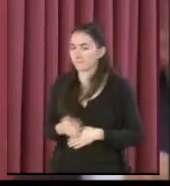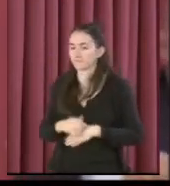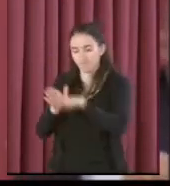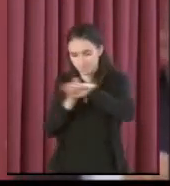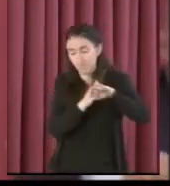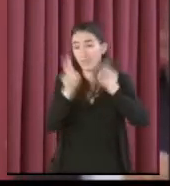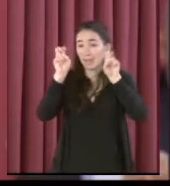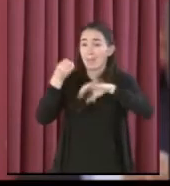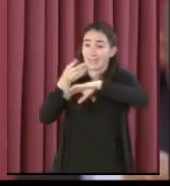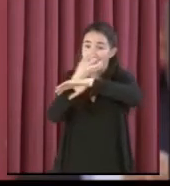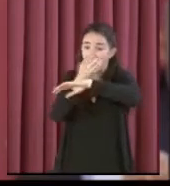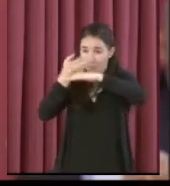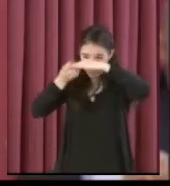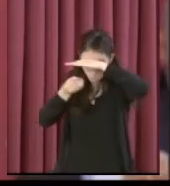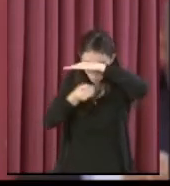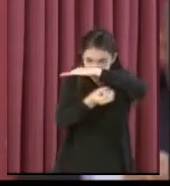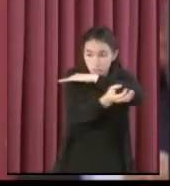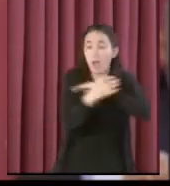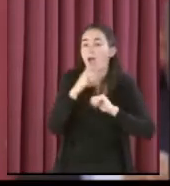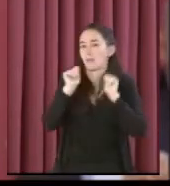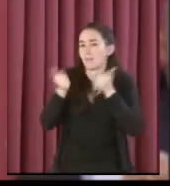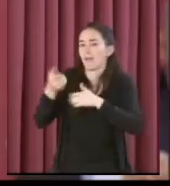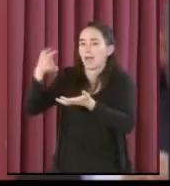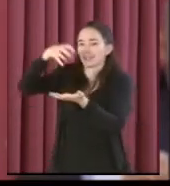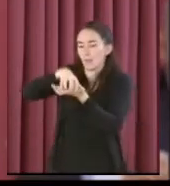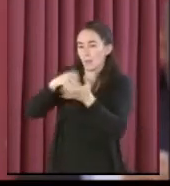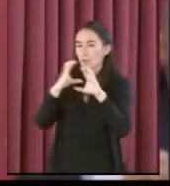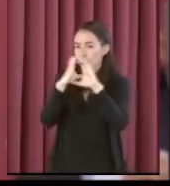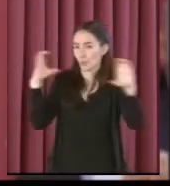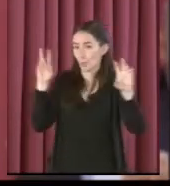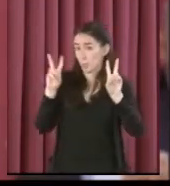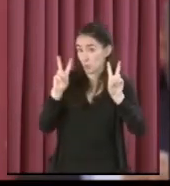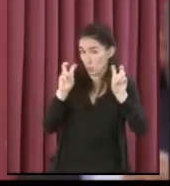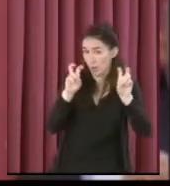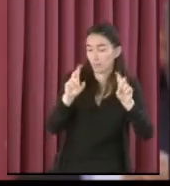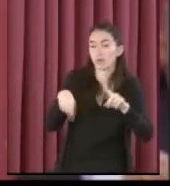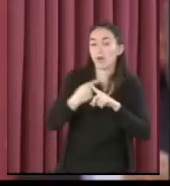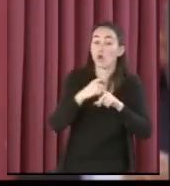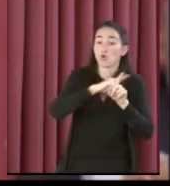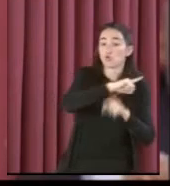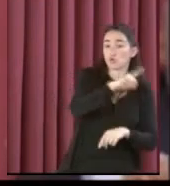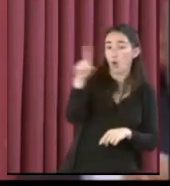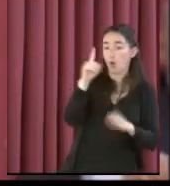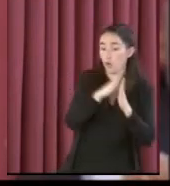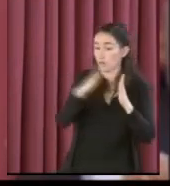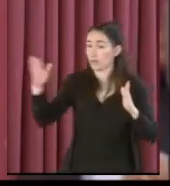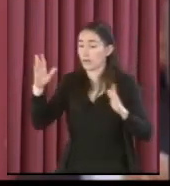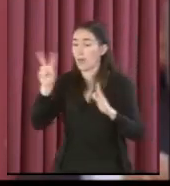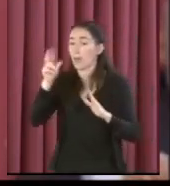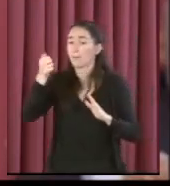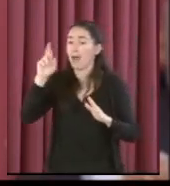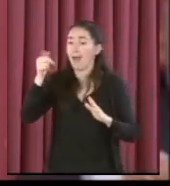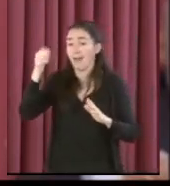marcado por la construcción de la nueva estación de autobuses y la urbanización desde Colón hasta Vara de Rey. Ambas